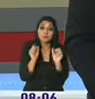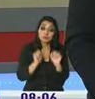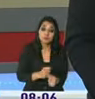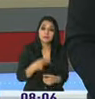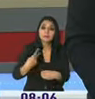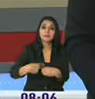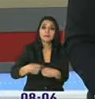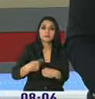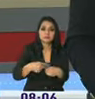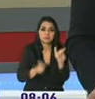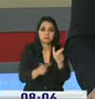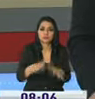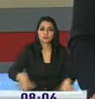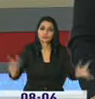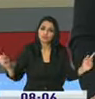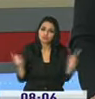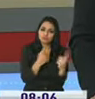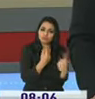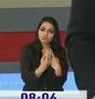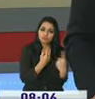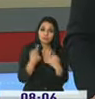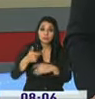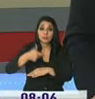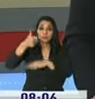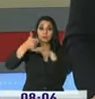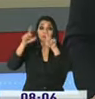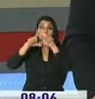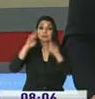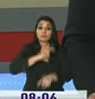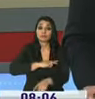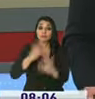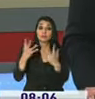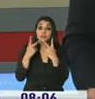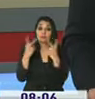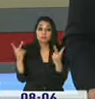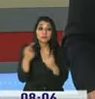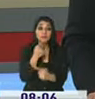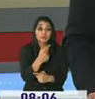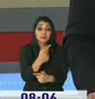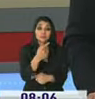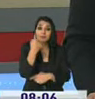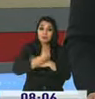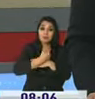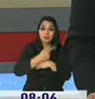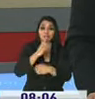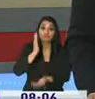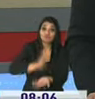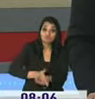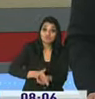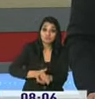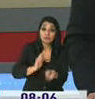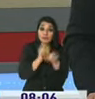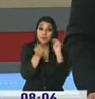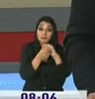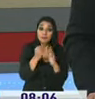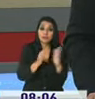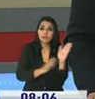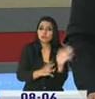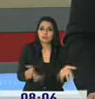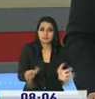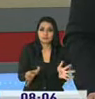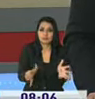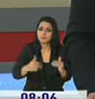participación con los ciudadanos. Según explicaron las autoridades de la empresa municipal, este dictamen no implica que se detenga o modifique el proyecto Quito